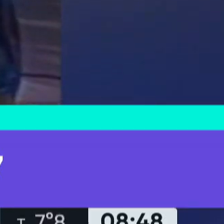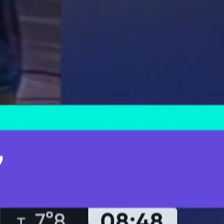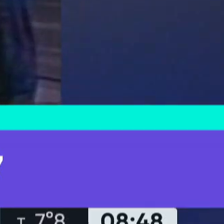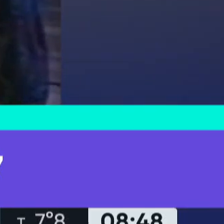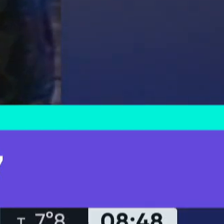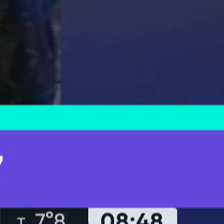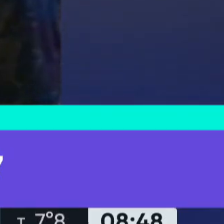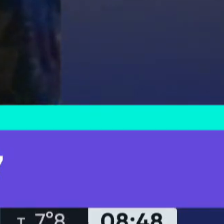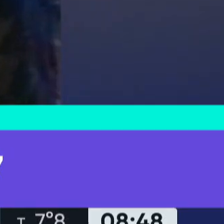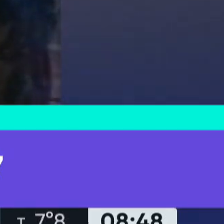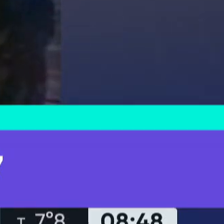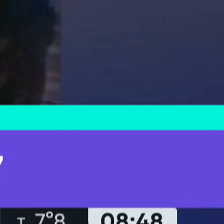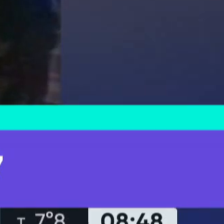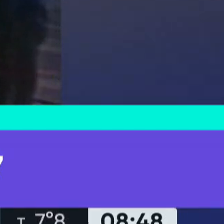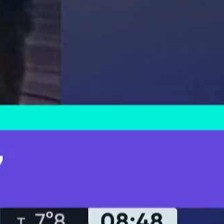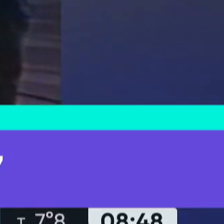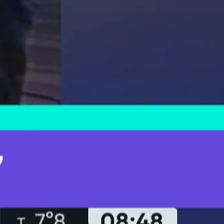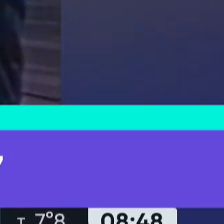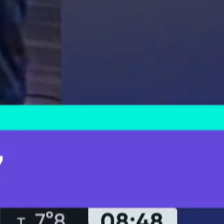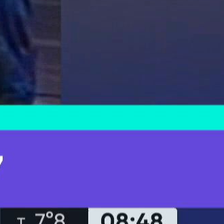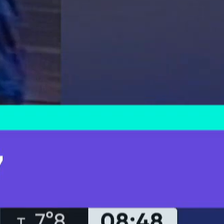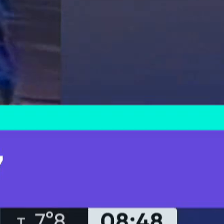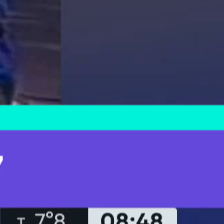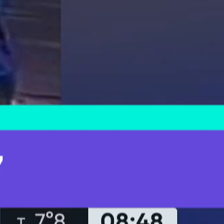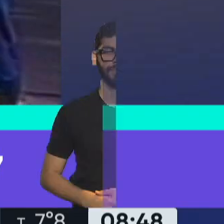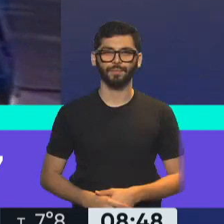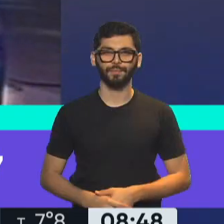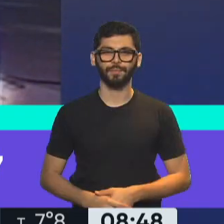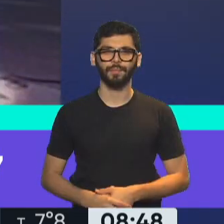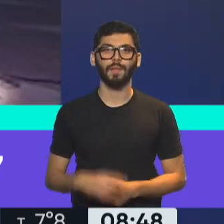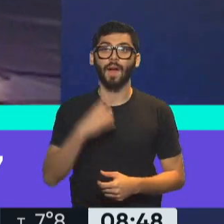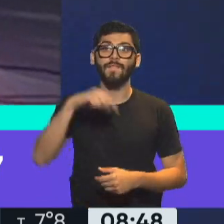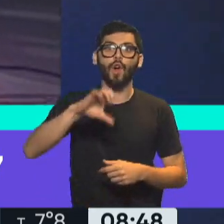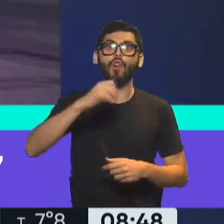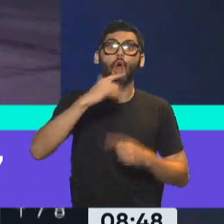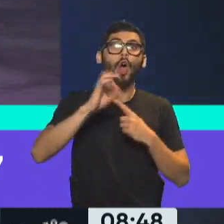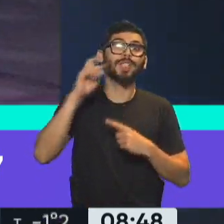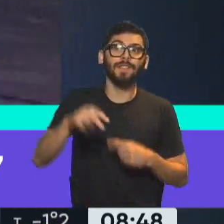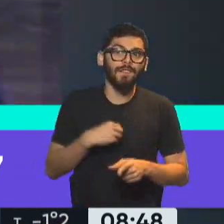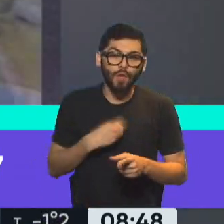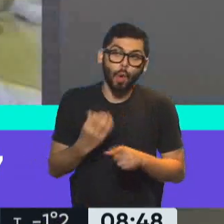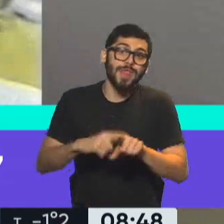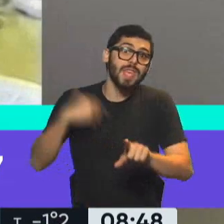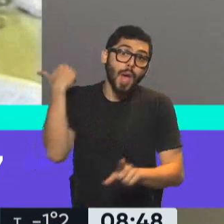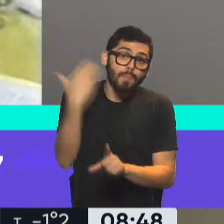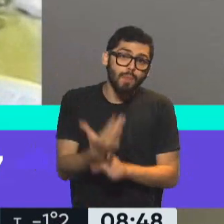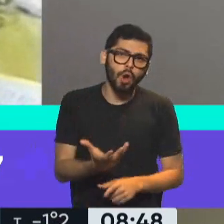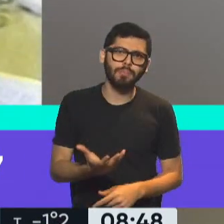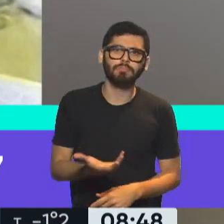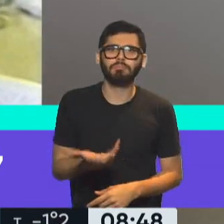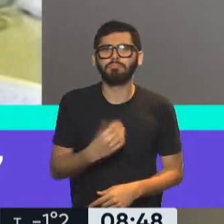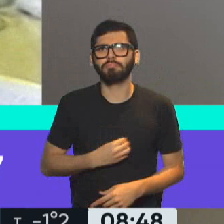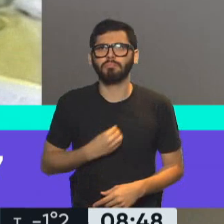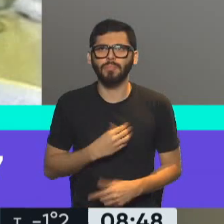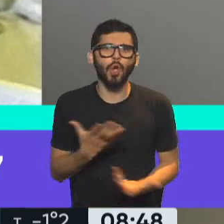¿Cómo es estar acá en Cosquín, Mercedes Sosa, a la distancia después de tanto tiempo? No lo sé, porque Cosquín es como una cosa